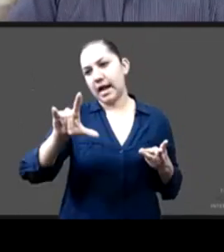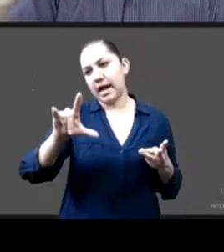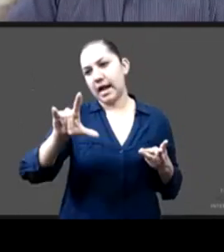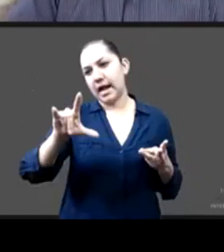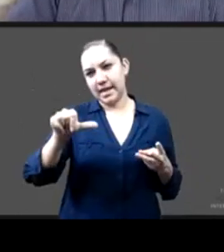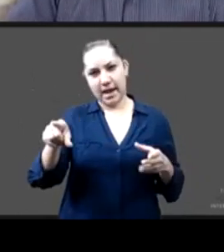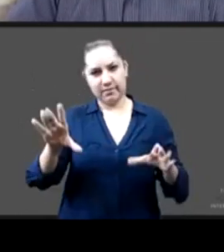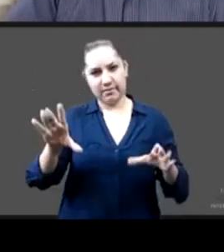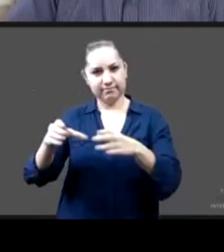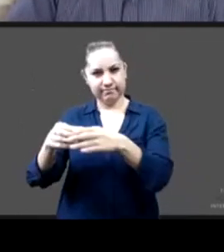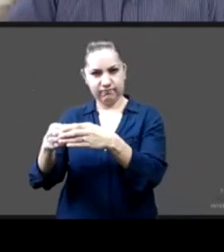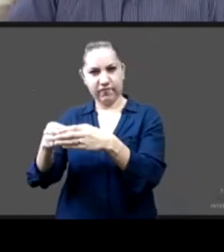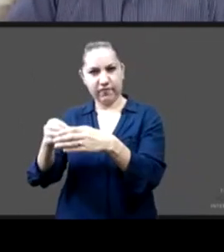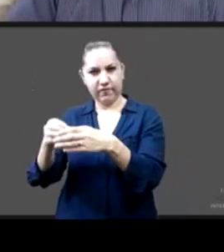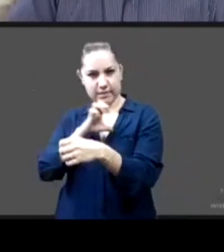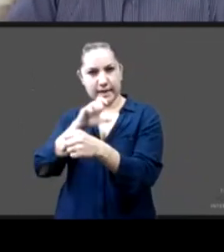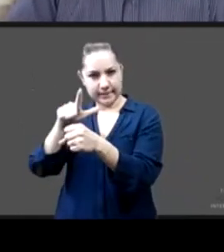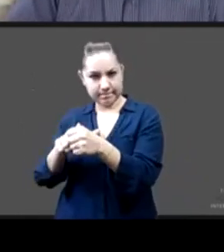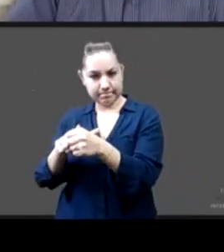estamos,